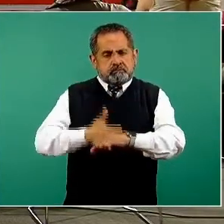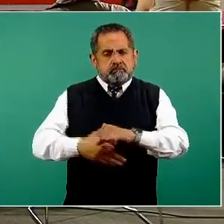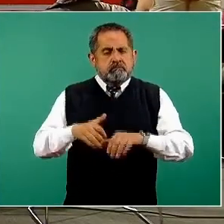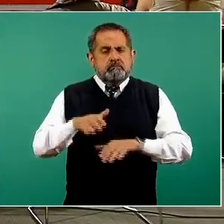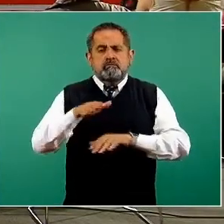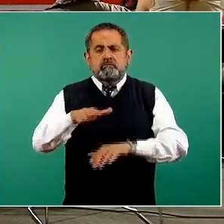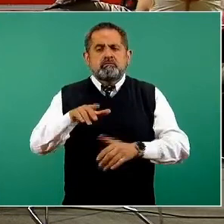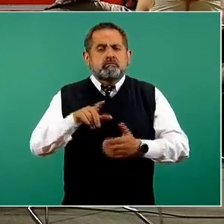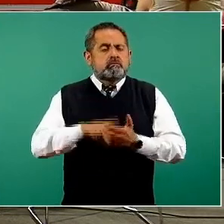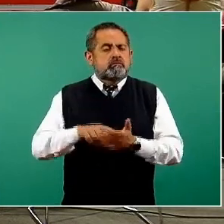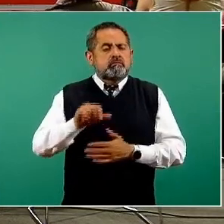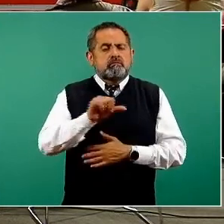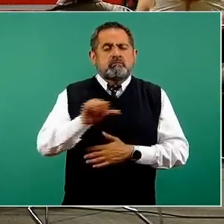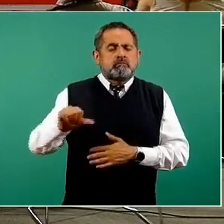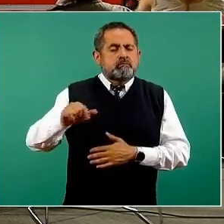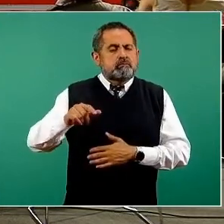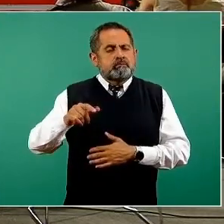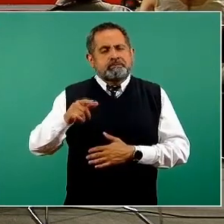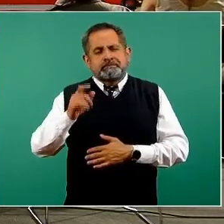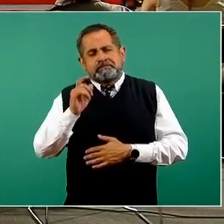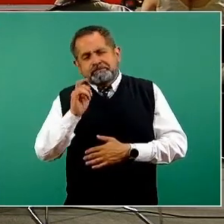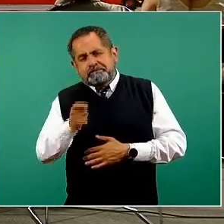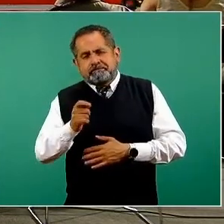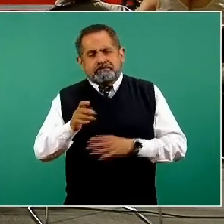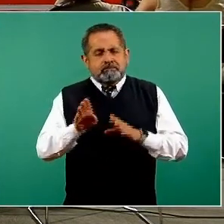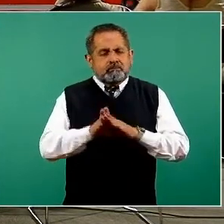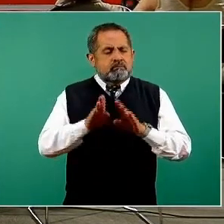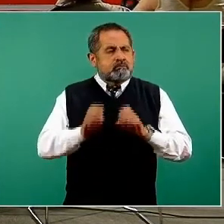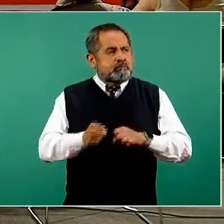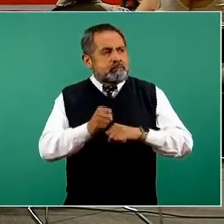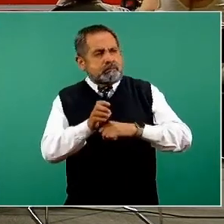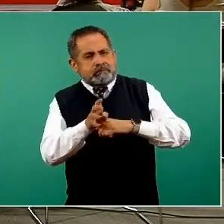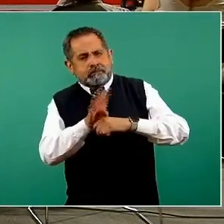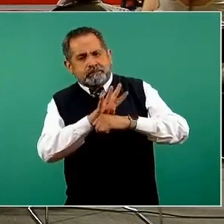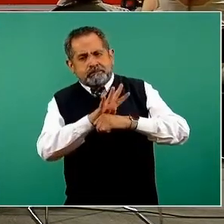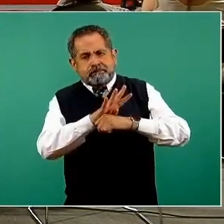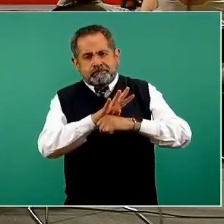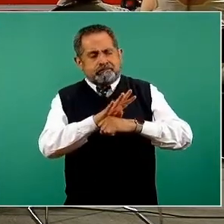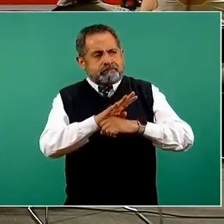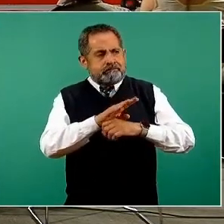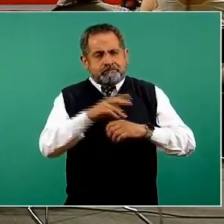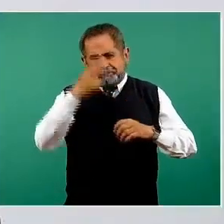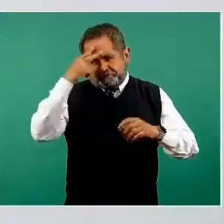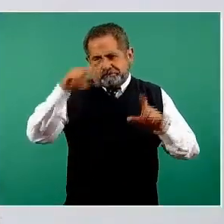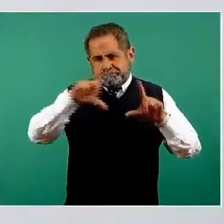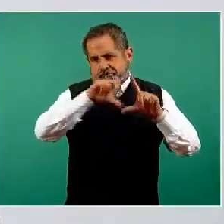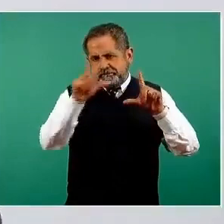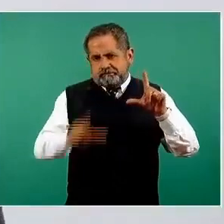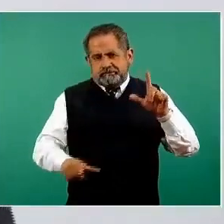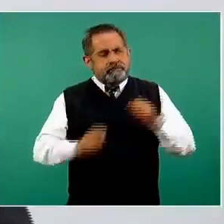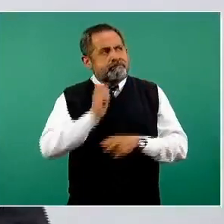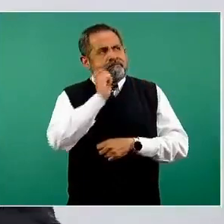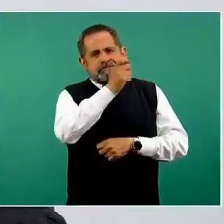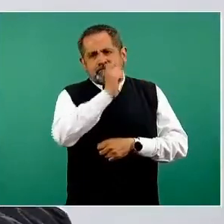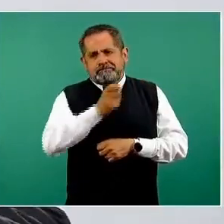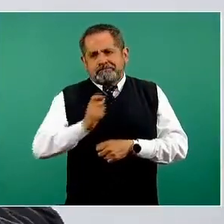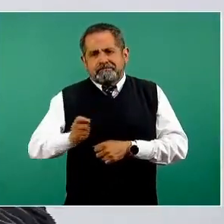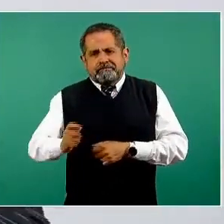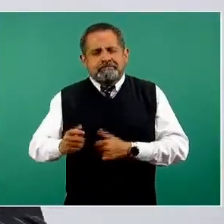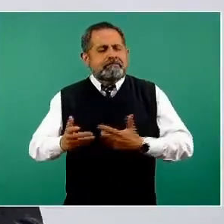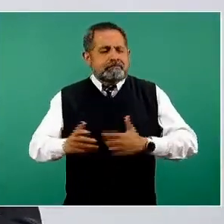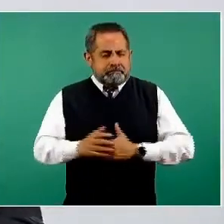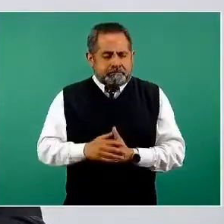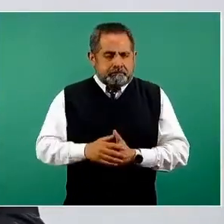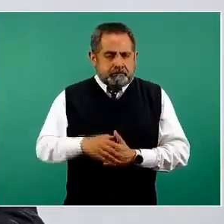sobre el comportamiento de la epidemia de COVID-19 en México. Estamos transmitiendo desde